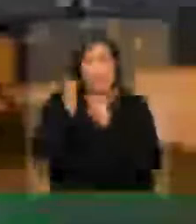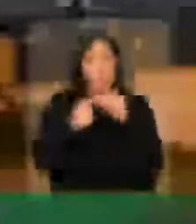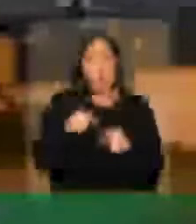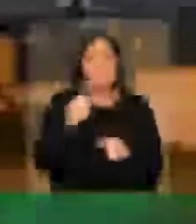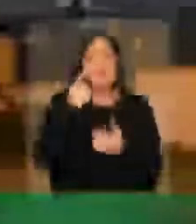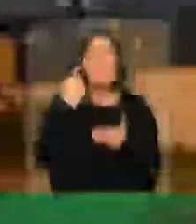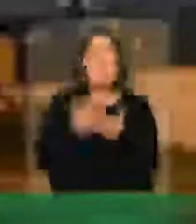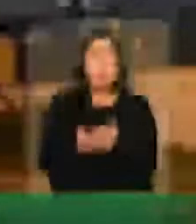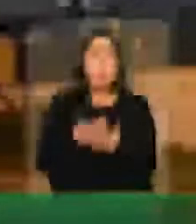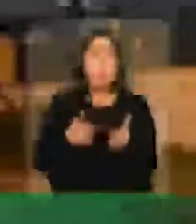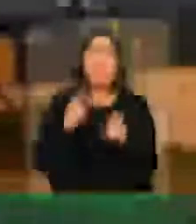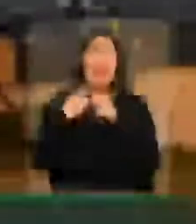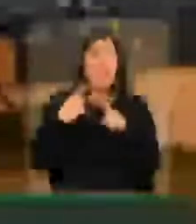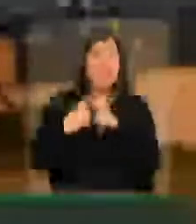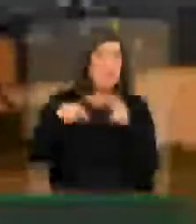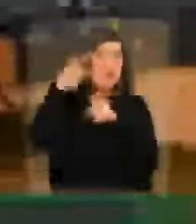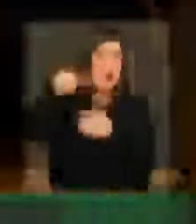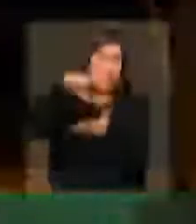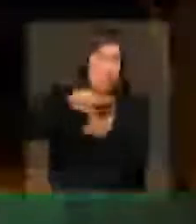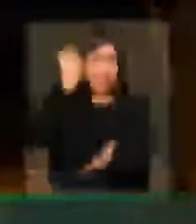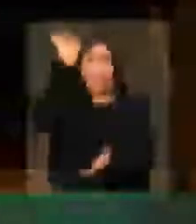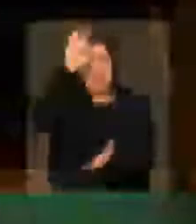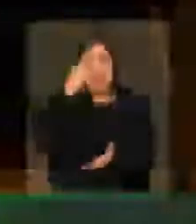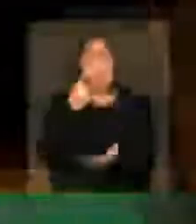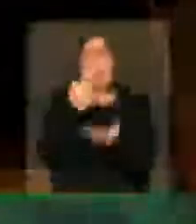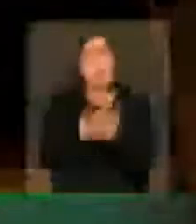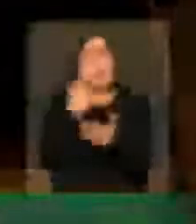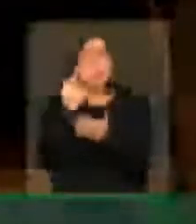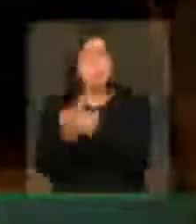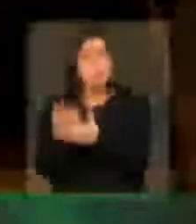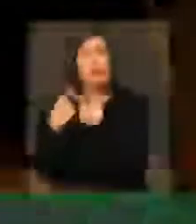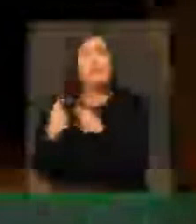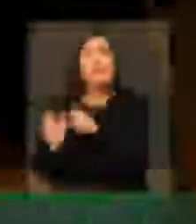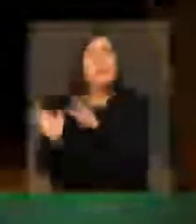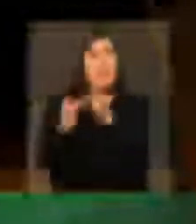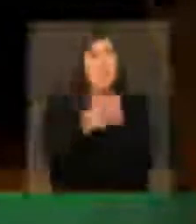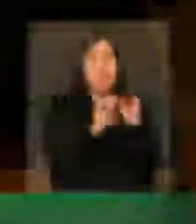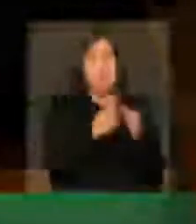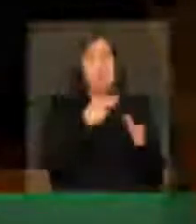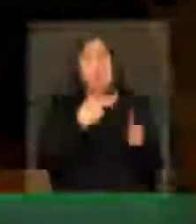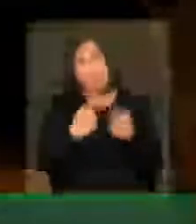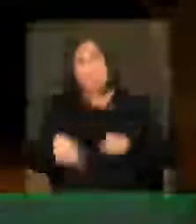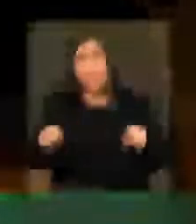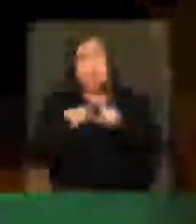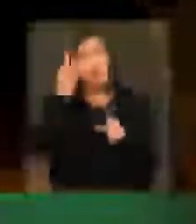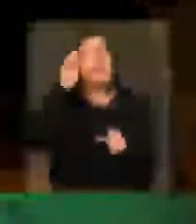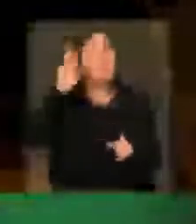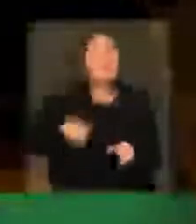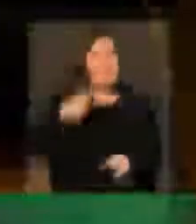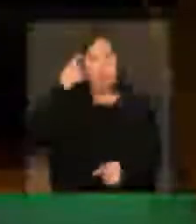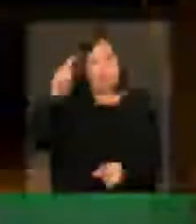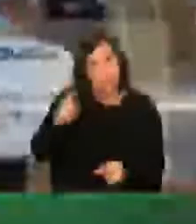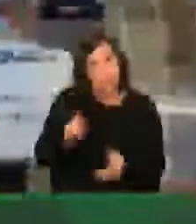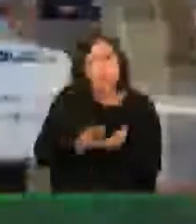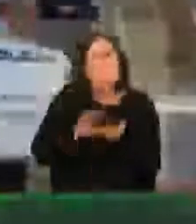la propuesta que existe en otros países como Inglaterra a los distintos partidos en Uruguay para reflexionar sobre la idea. Maciel agregó que